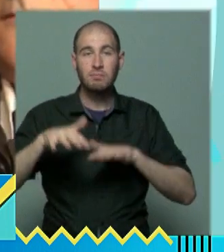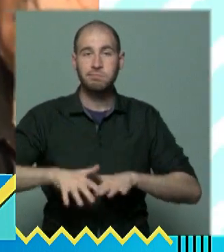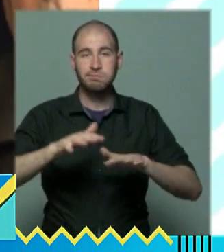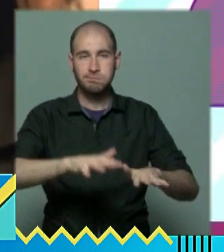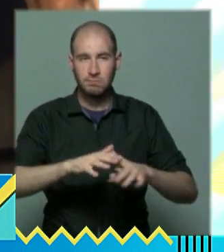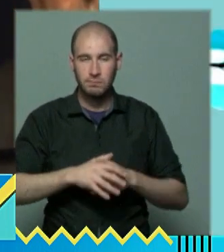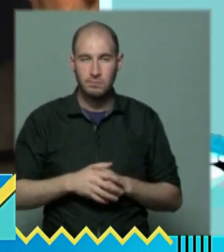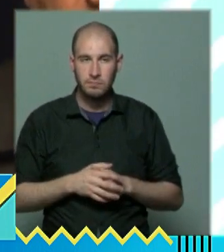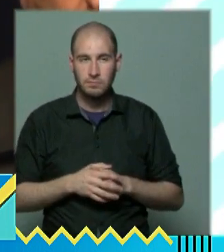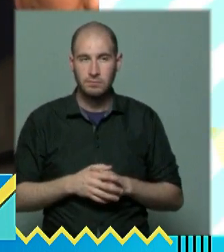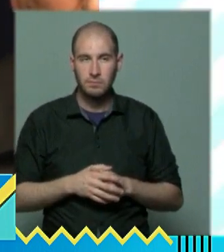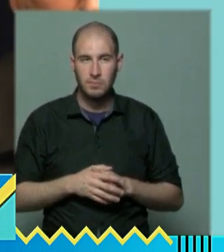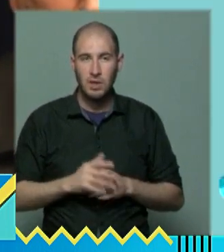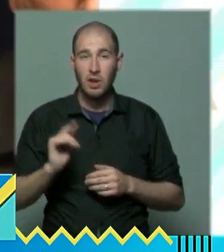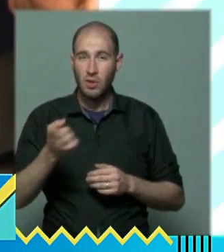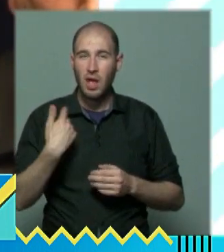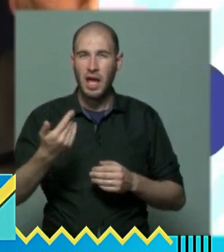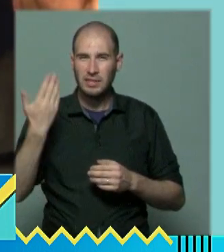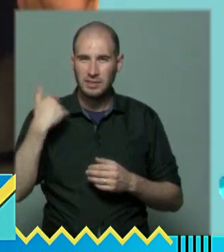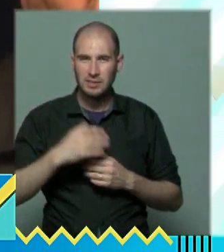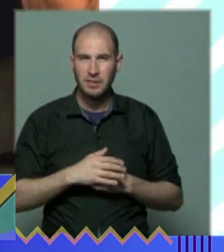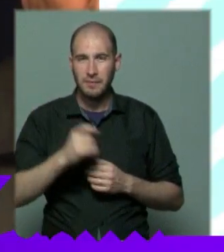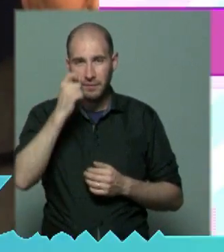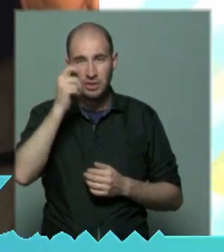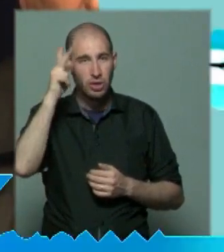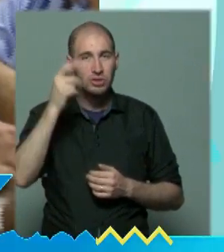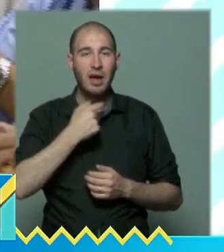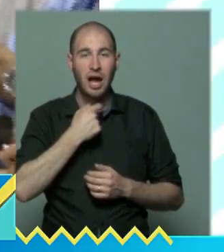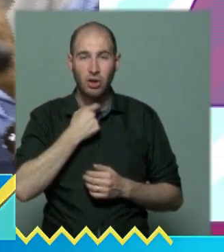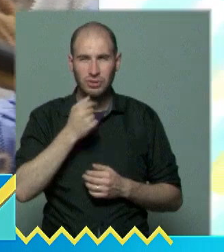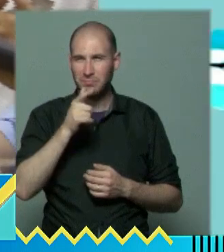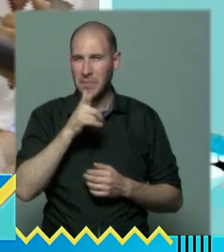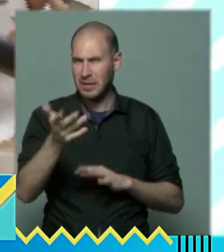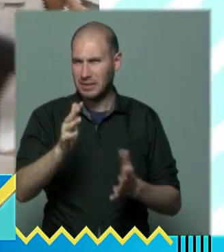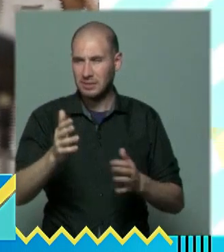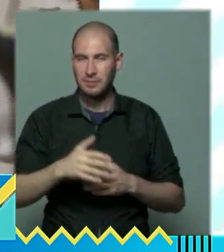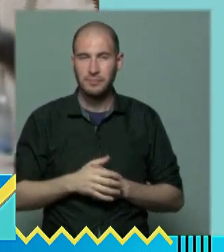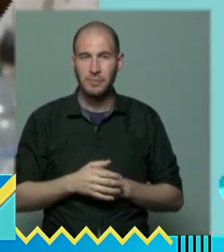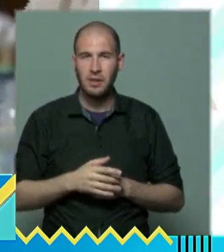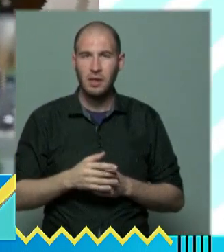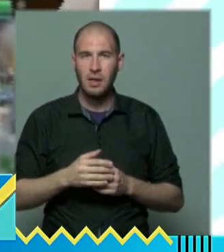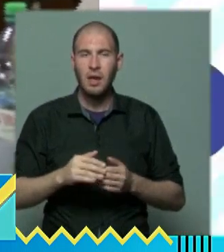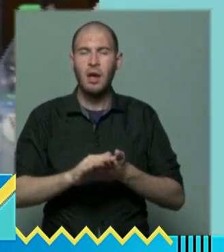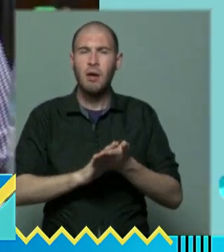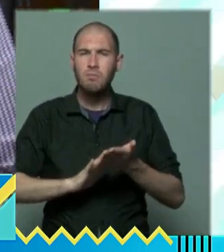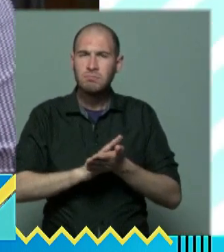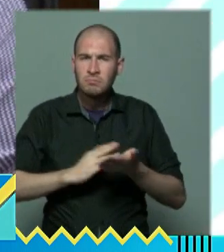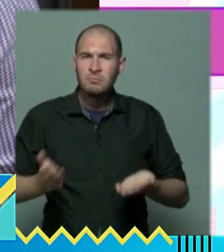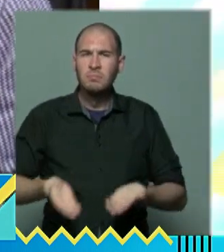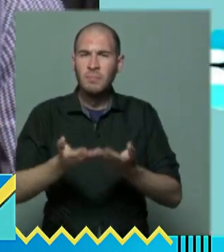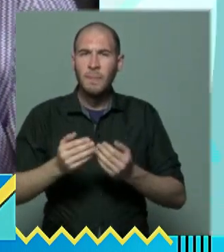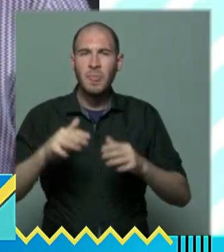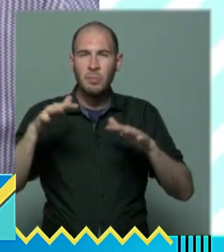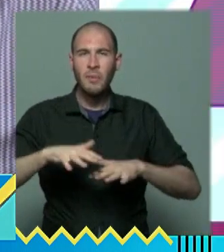movilización que hicimos allá por el 28 de agosto, si mal no recuerdo, y las motivaciones que llevábamos a